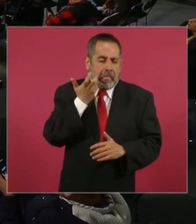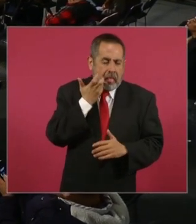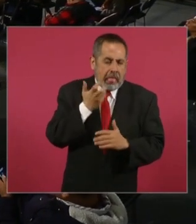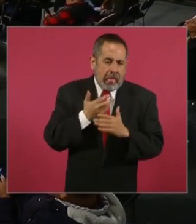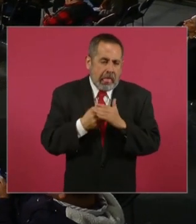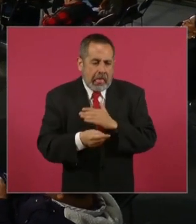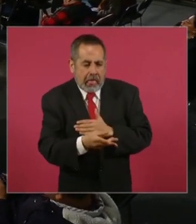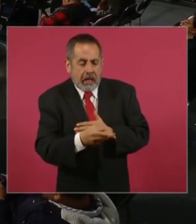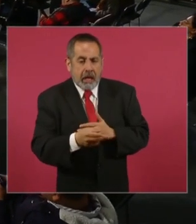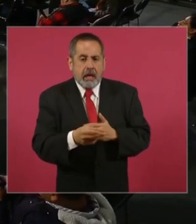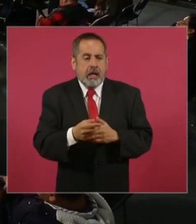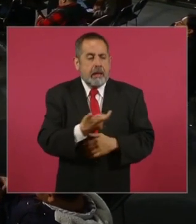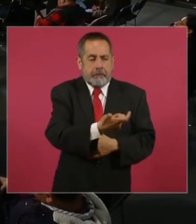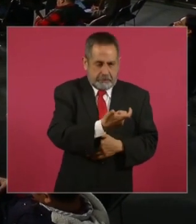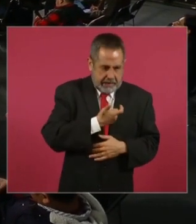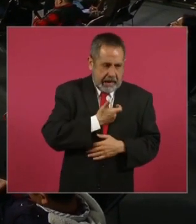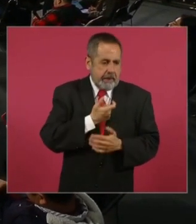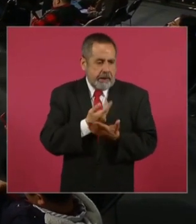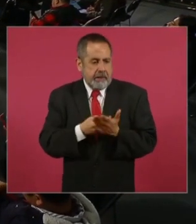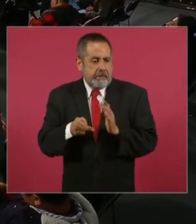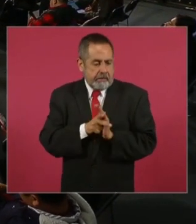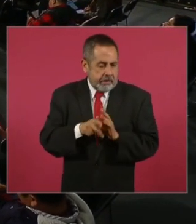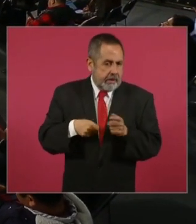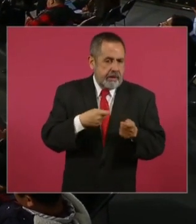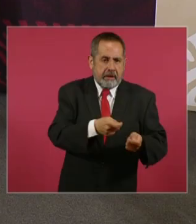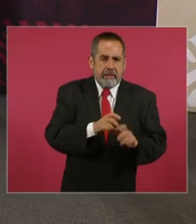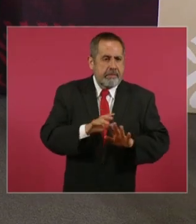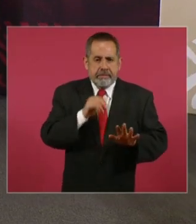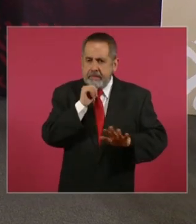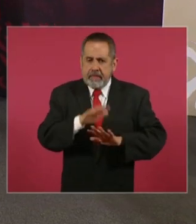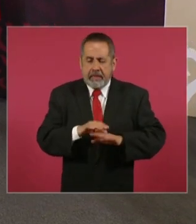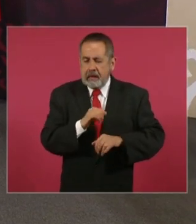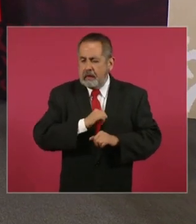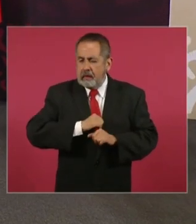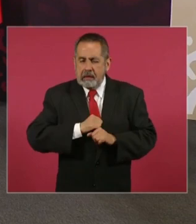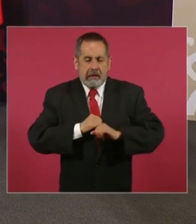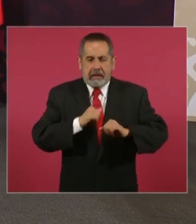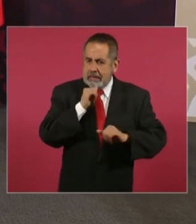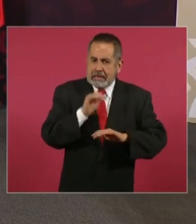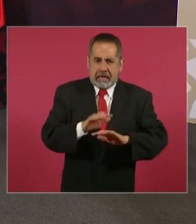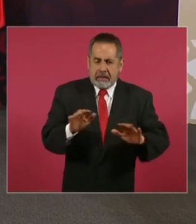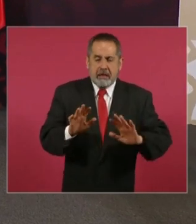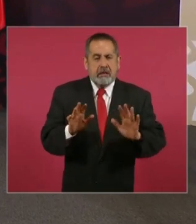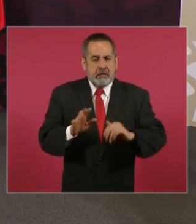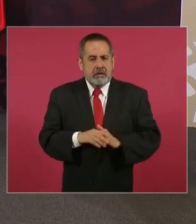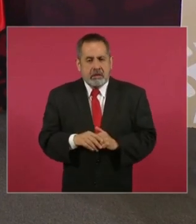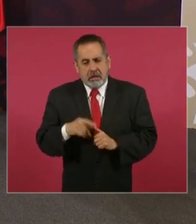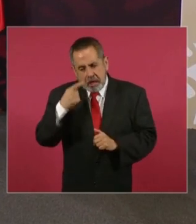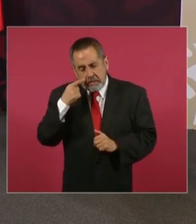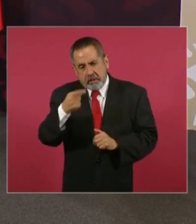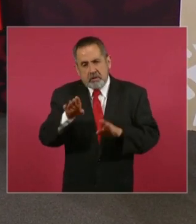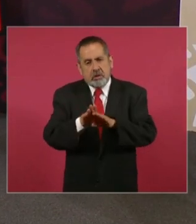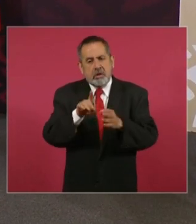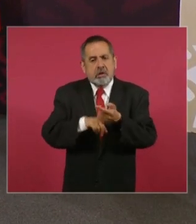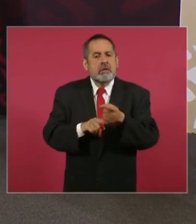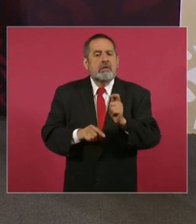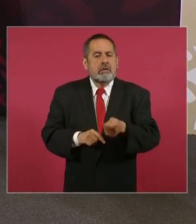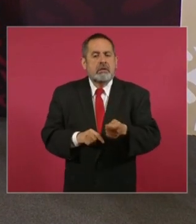chanchullos, no hay venta de plazas, no hay influyentismo, se está tomando en